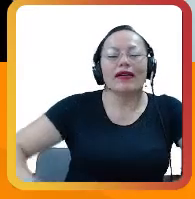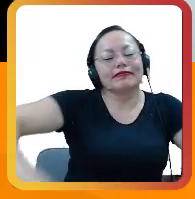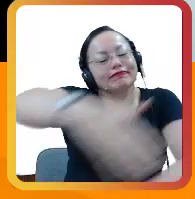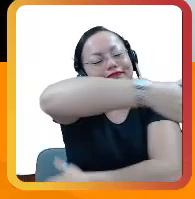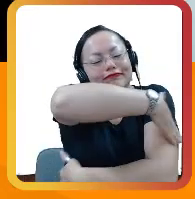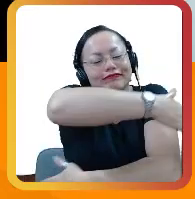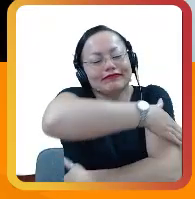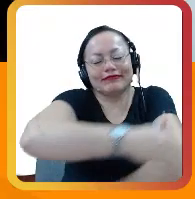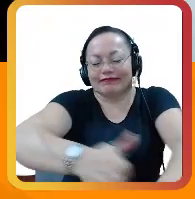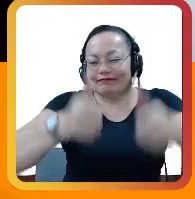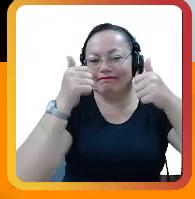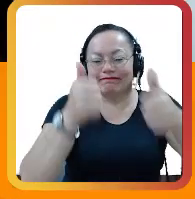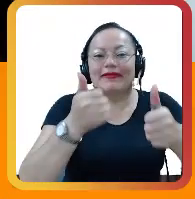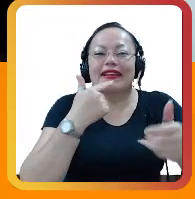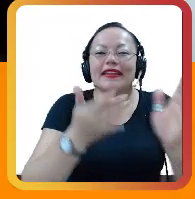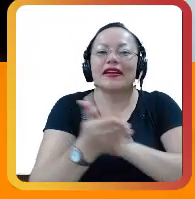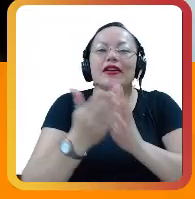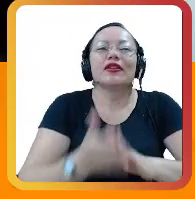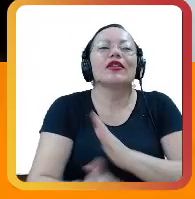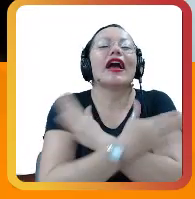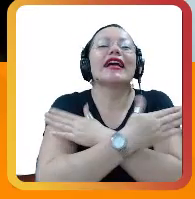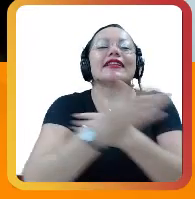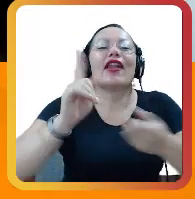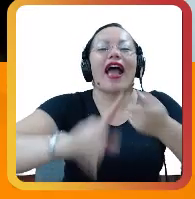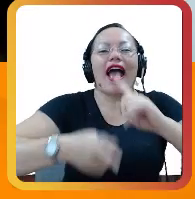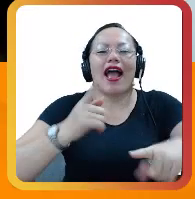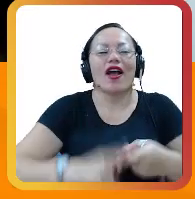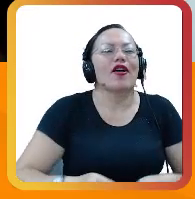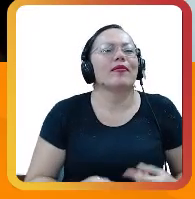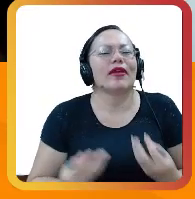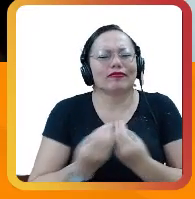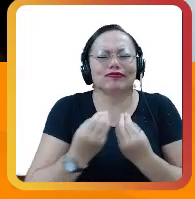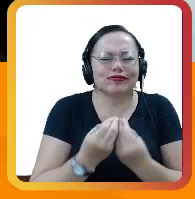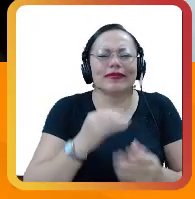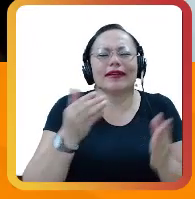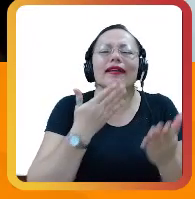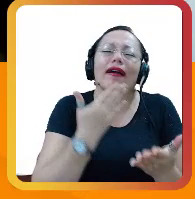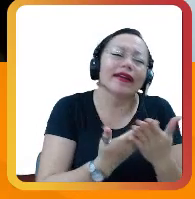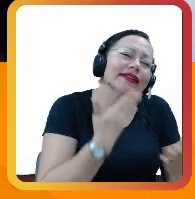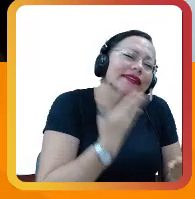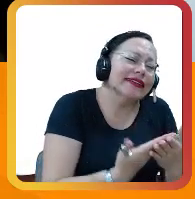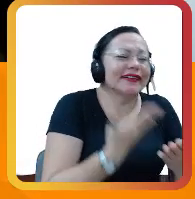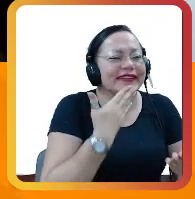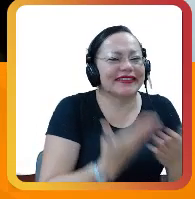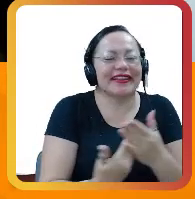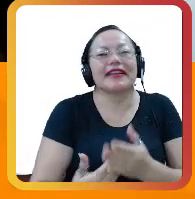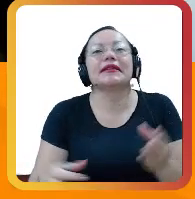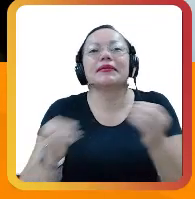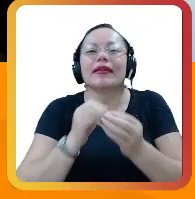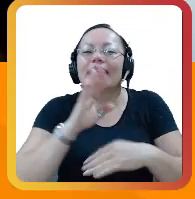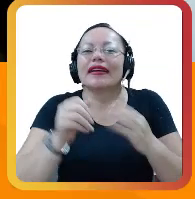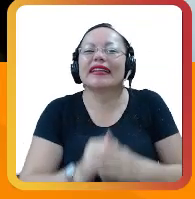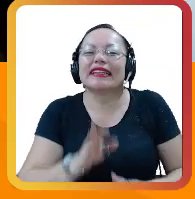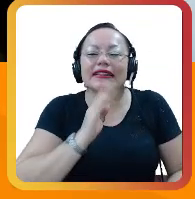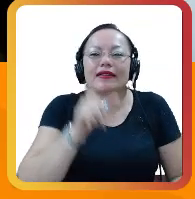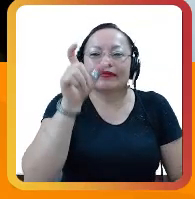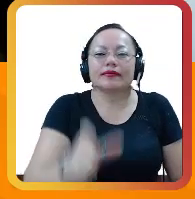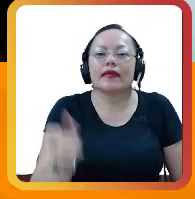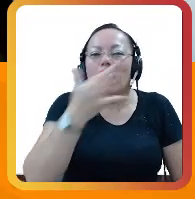también. Dice por aquí, saluditos amigos y colegas, un abrazo, gracias. También por aquí